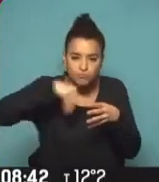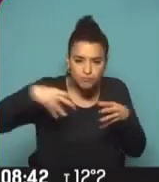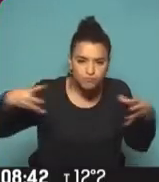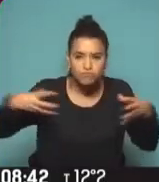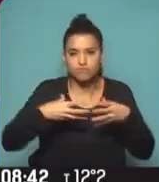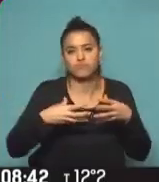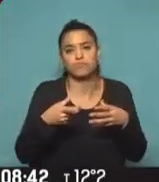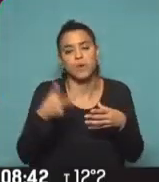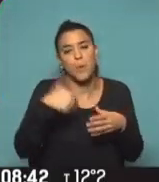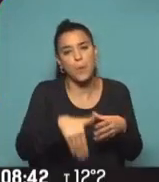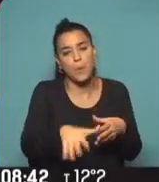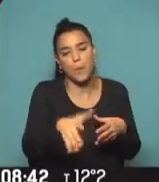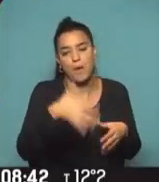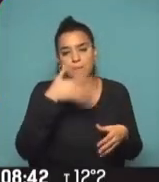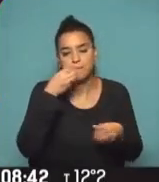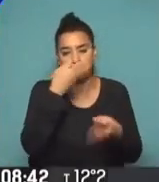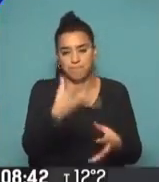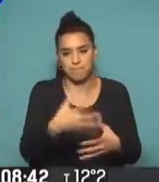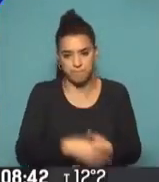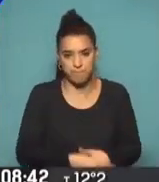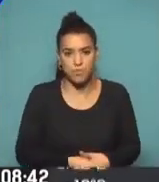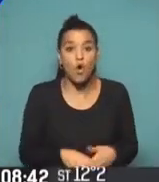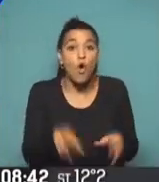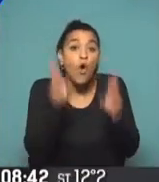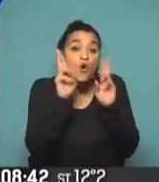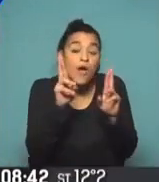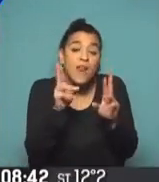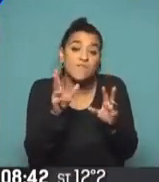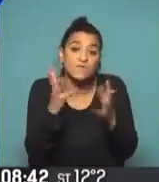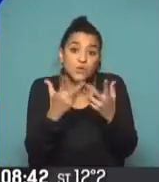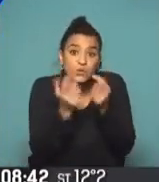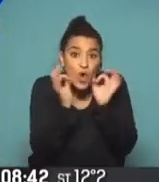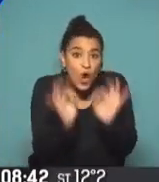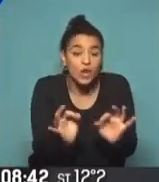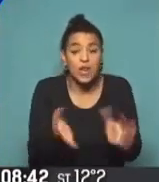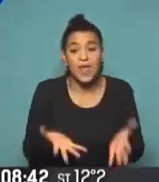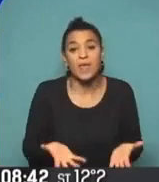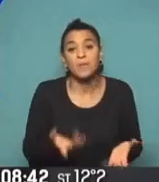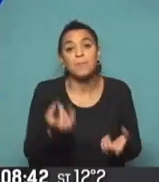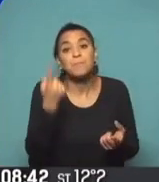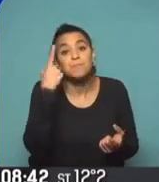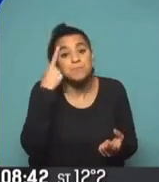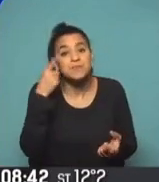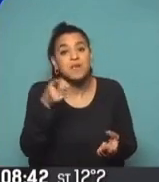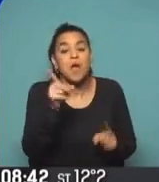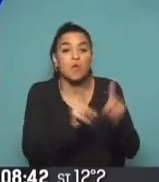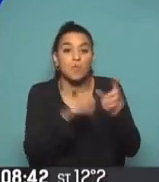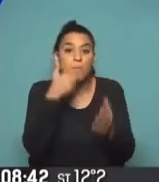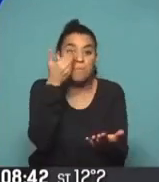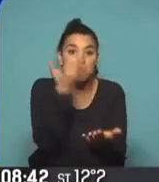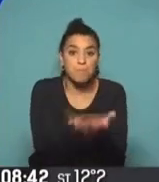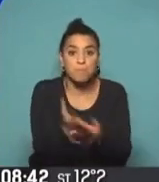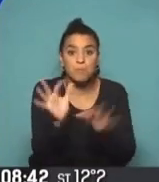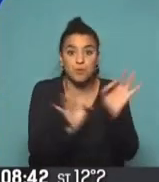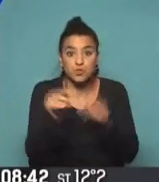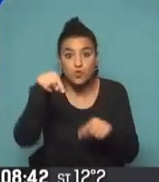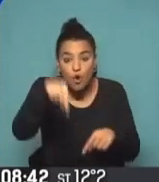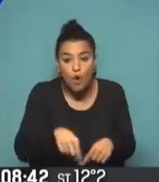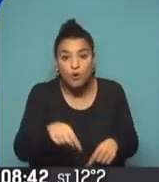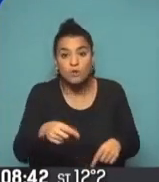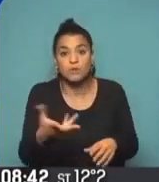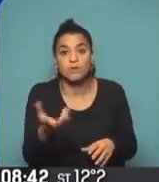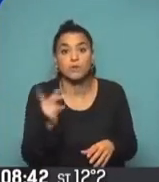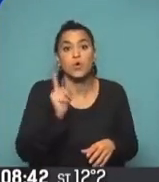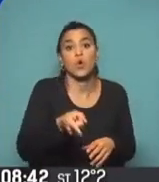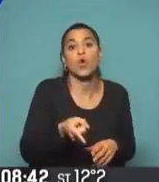a llevar a un buen puerto bueno ojalá que en función sobre todo porque no se imagina que aquello se presenta del proyecto se expone no ya que los